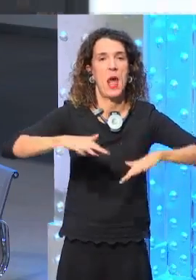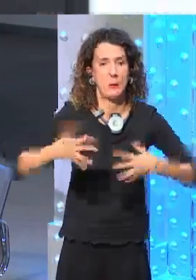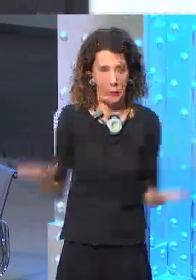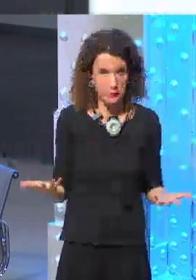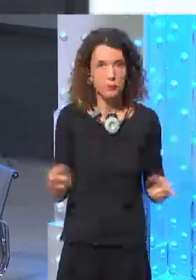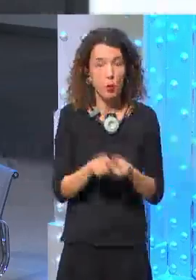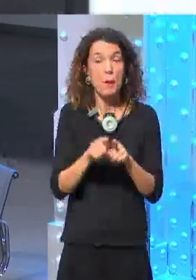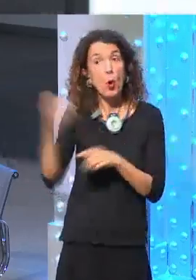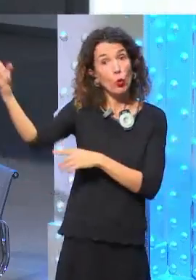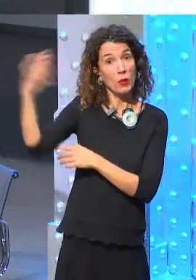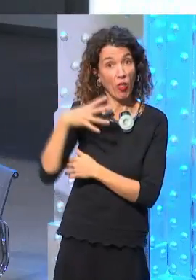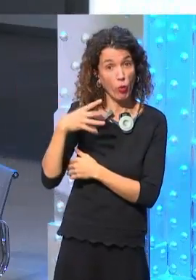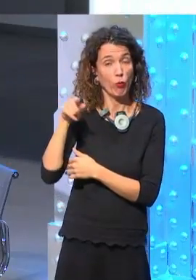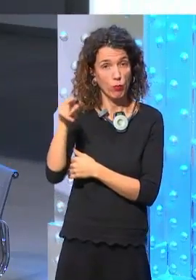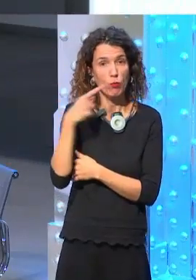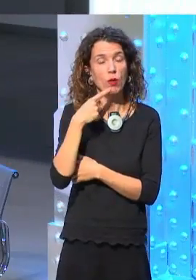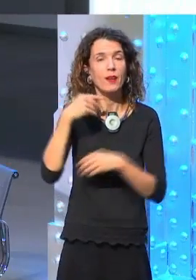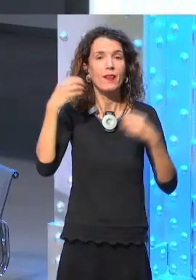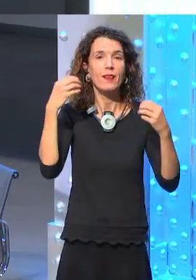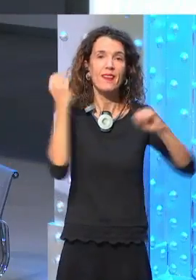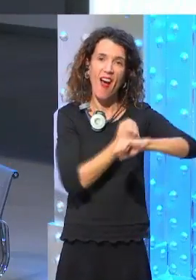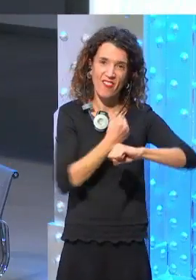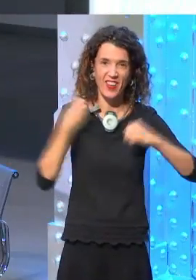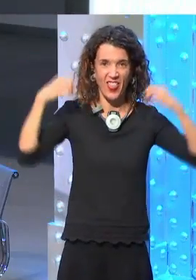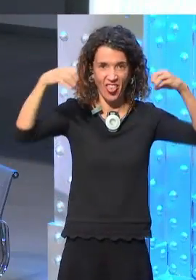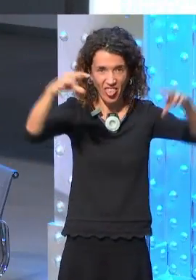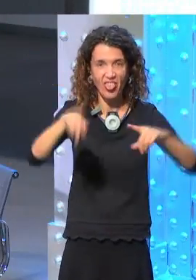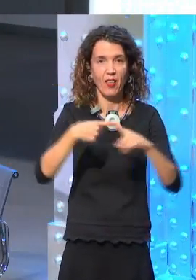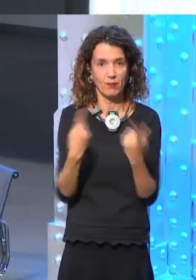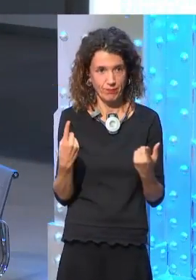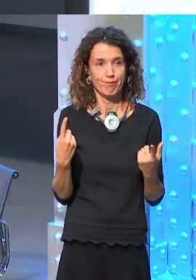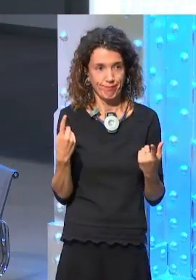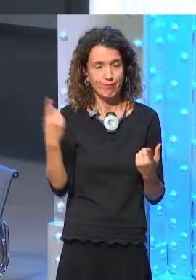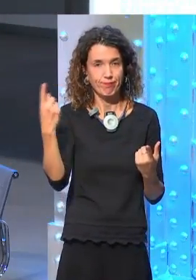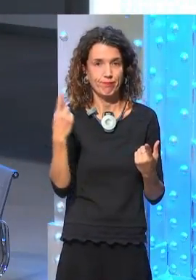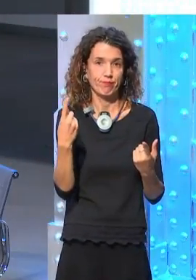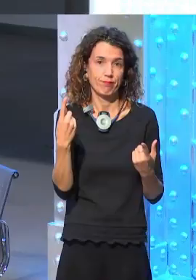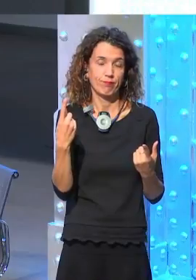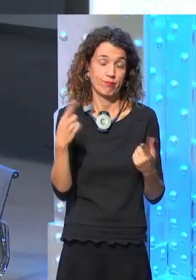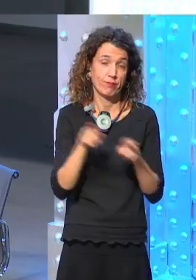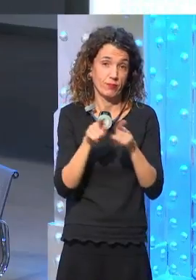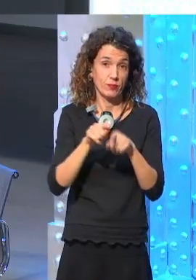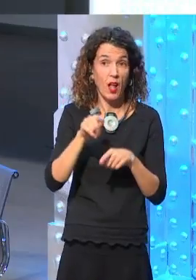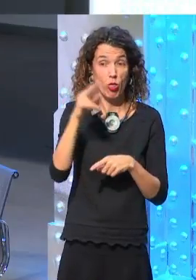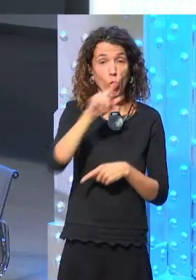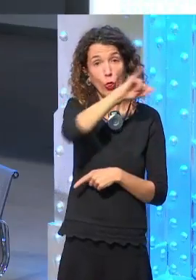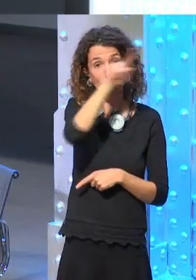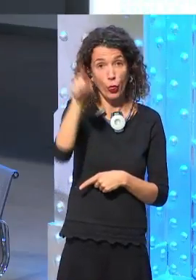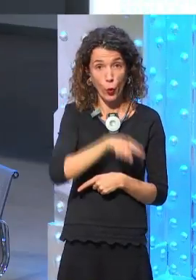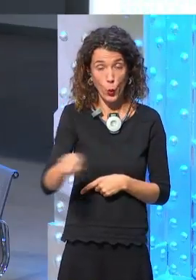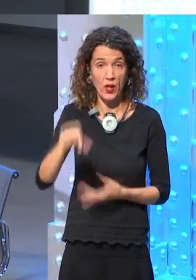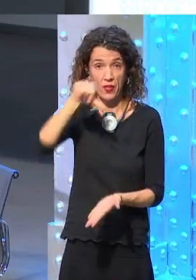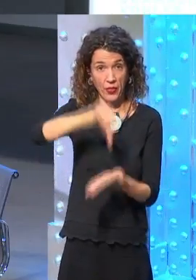como la iluminación de Navidad en la Bahnhofstrasse en Zúrich, una de las calles comerciales